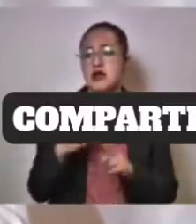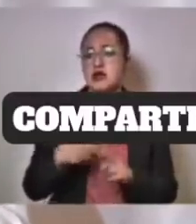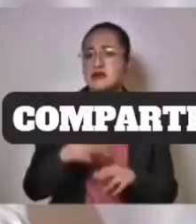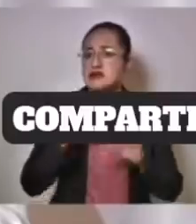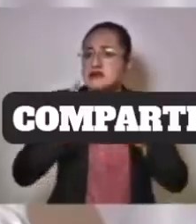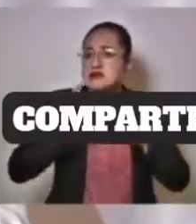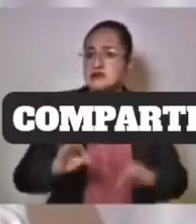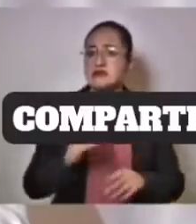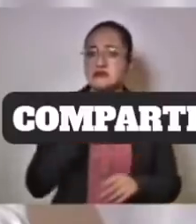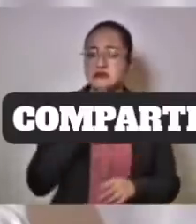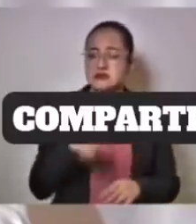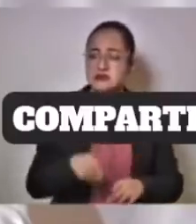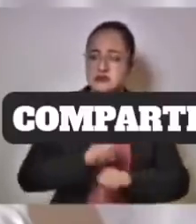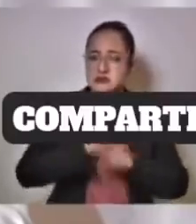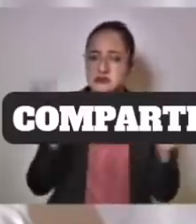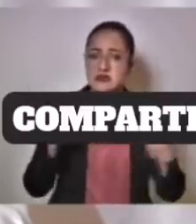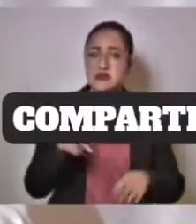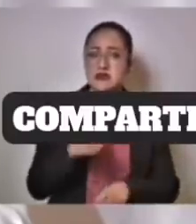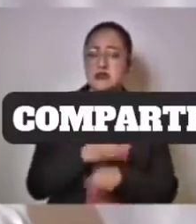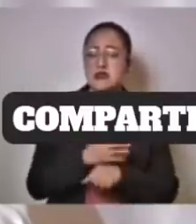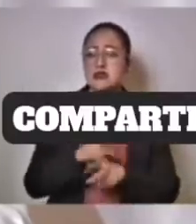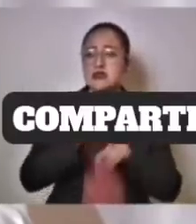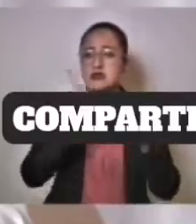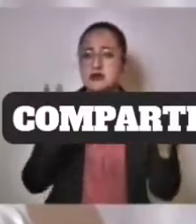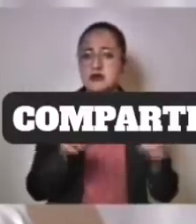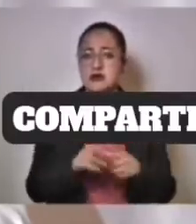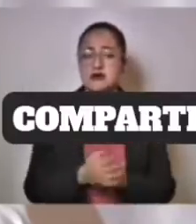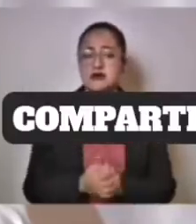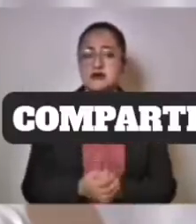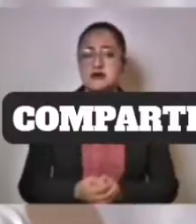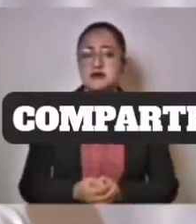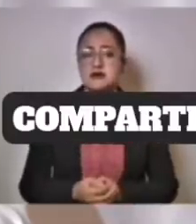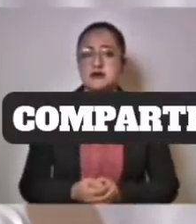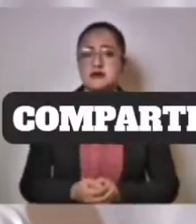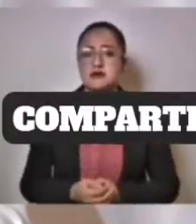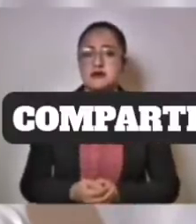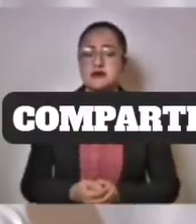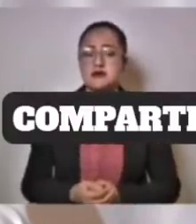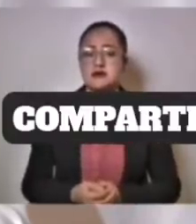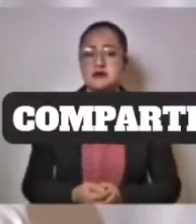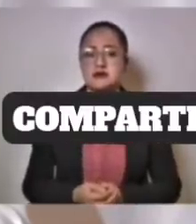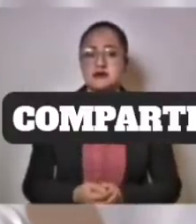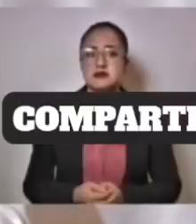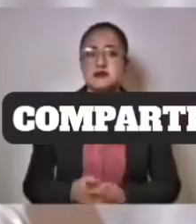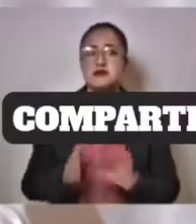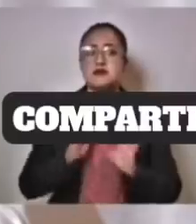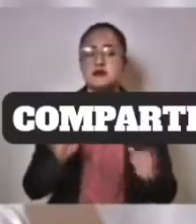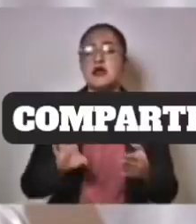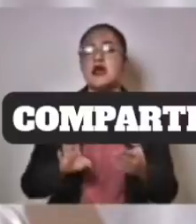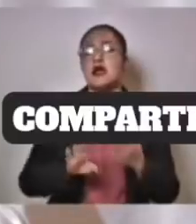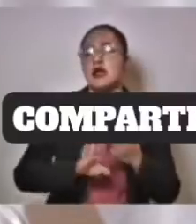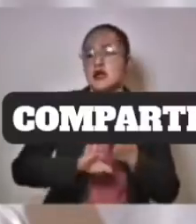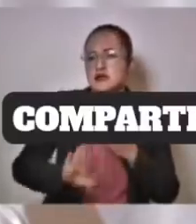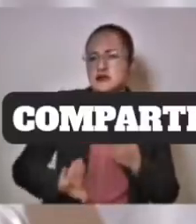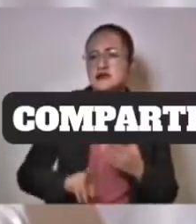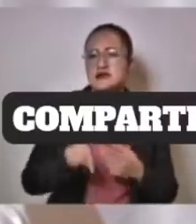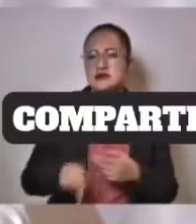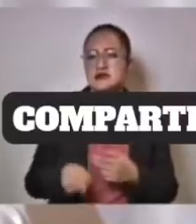esté perfectamente claro el tema de ya evitar los